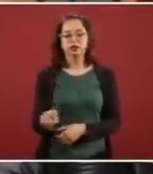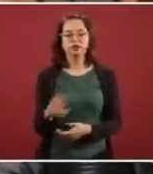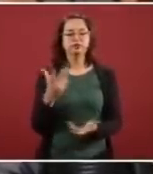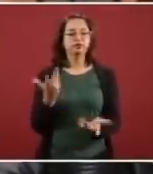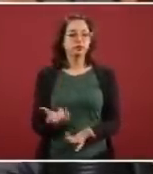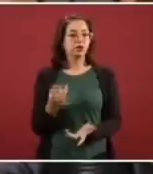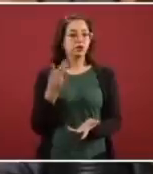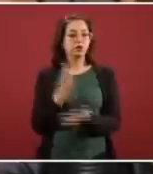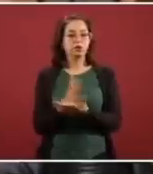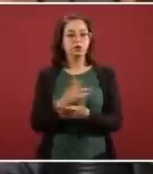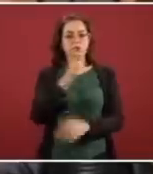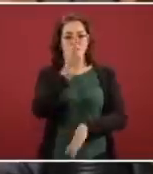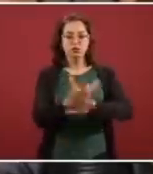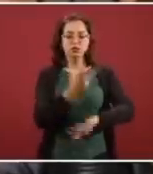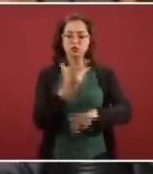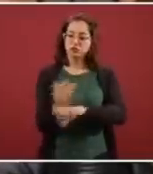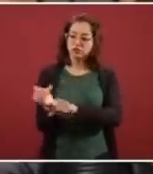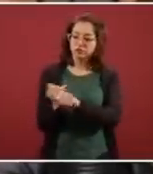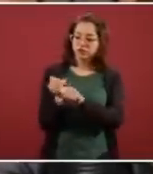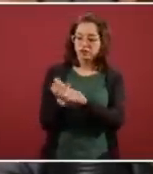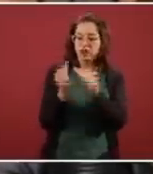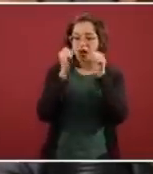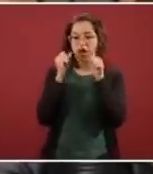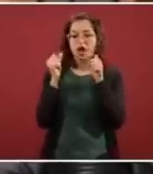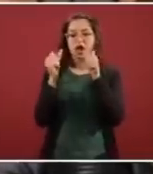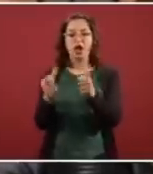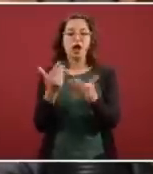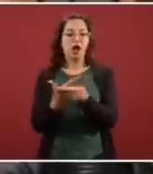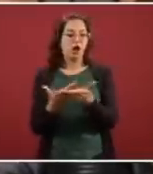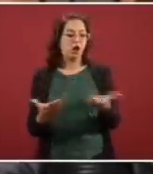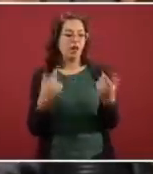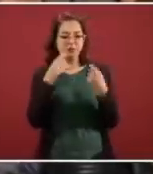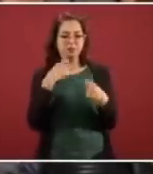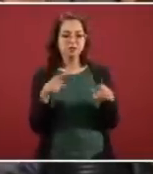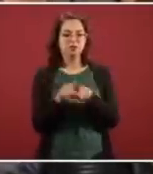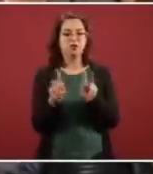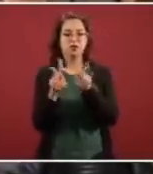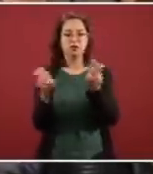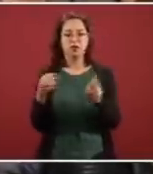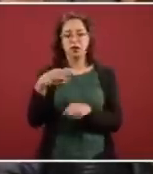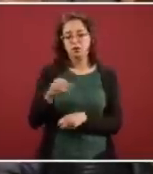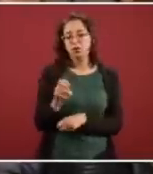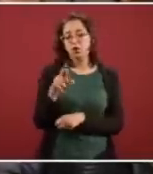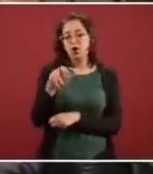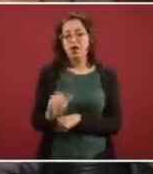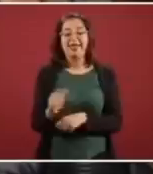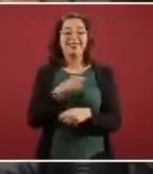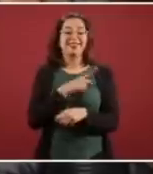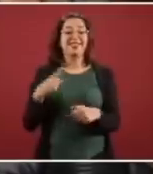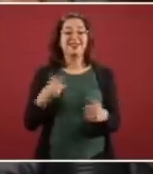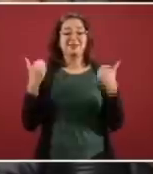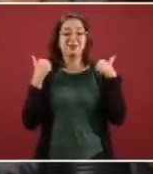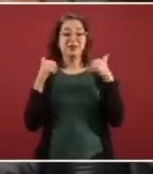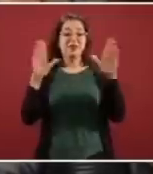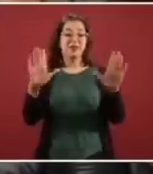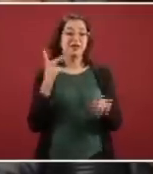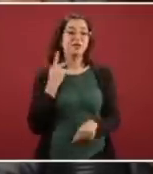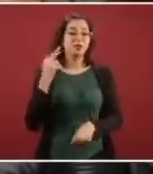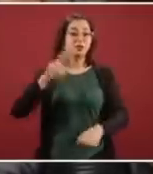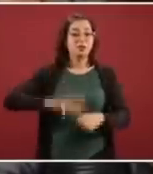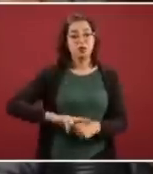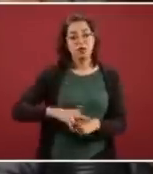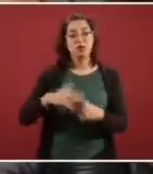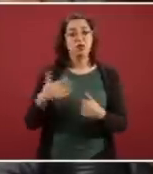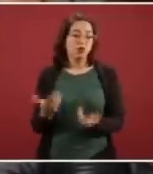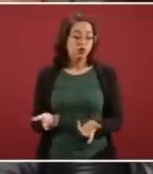atendido por las autoridades norteamericanas, igual que ahora el caso de Medina Mora, y hubiese correspondido al procurador de ese